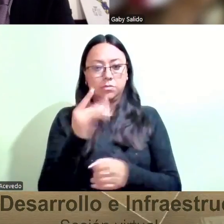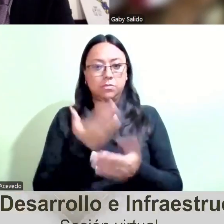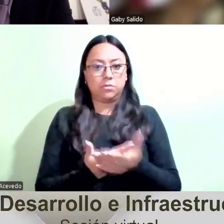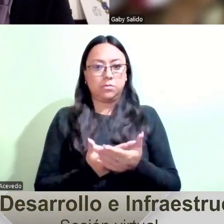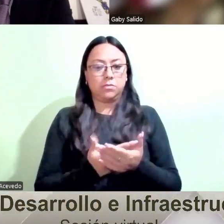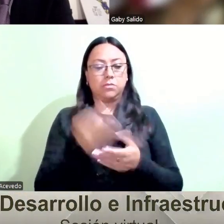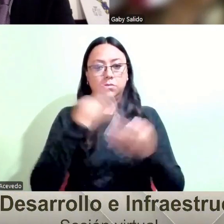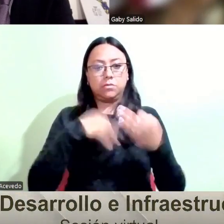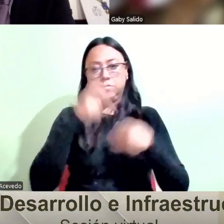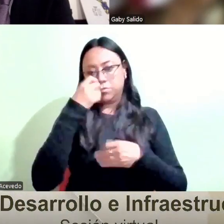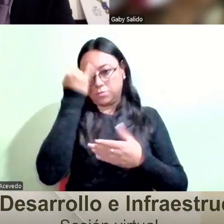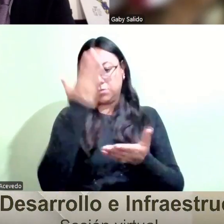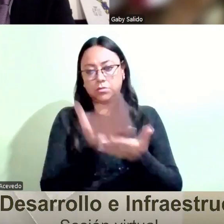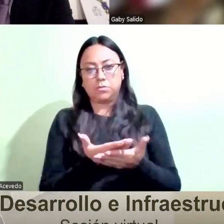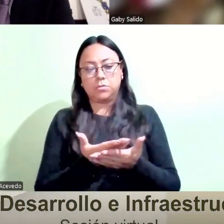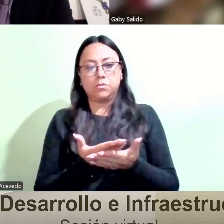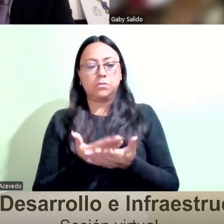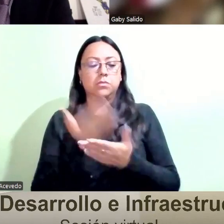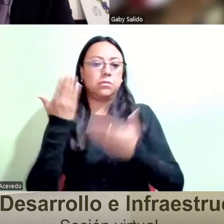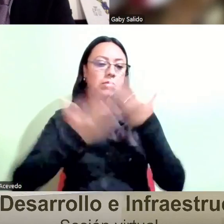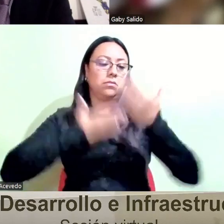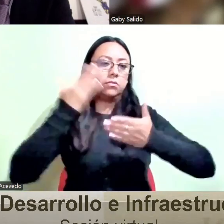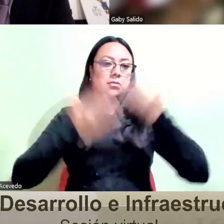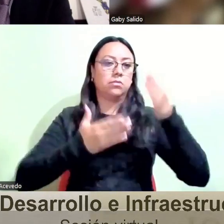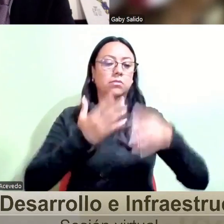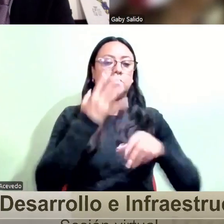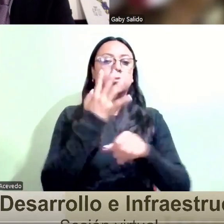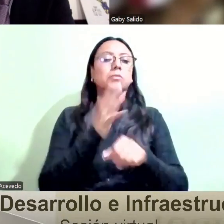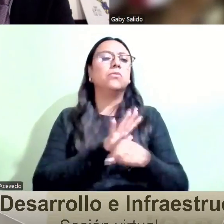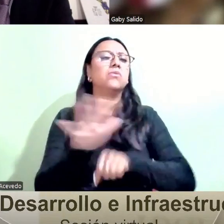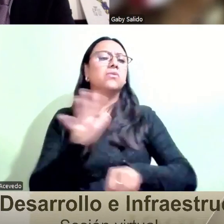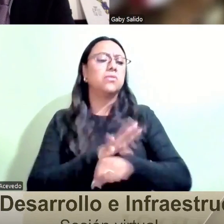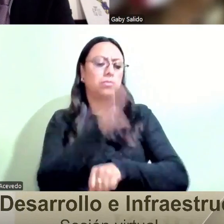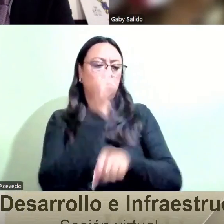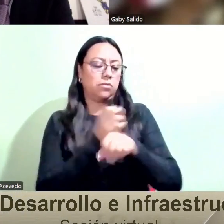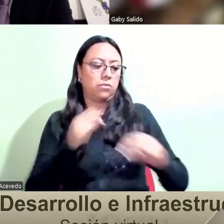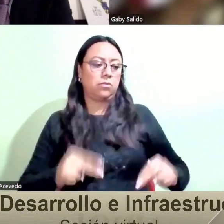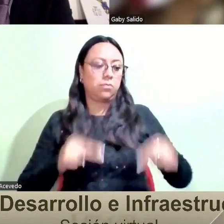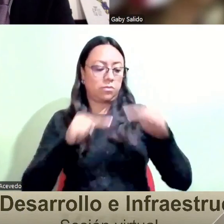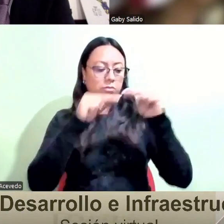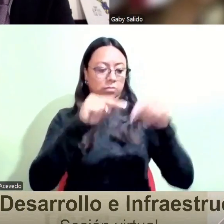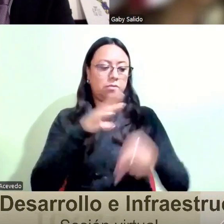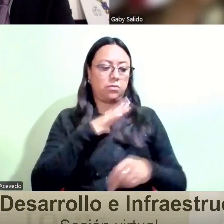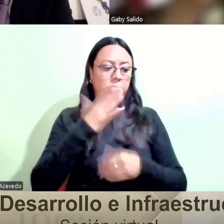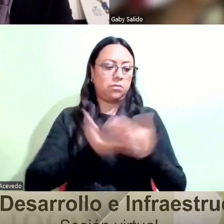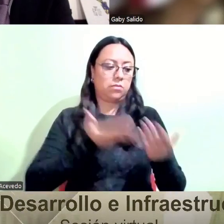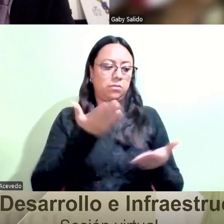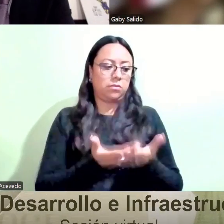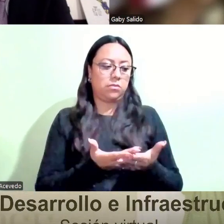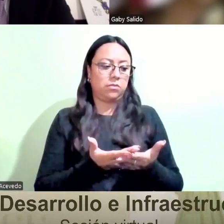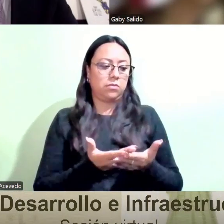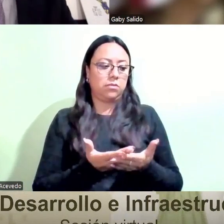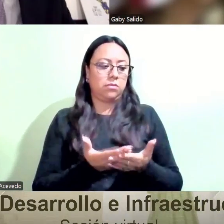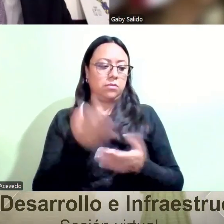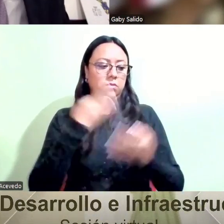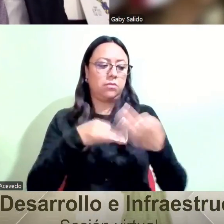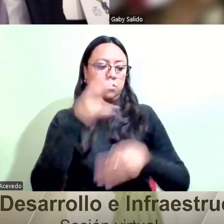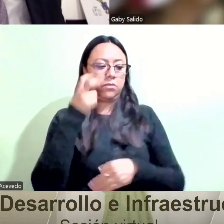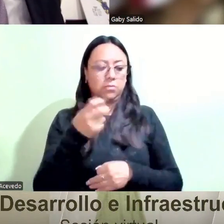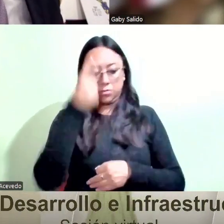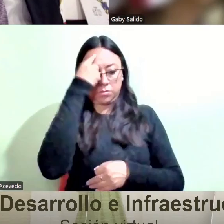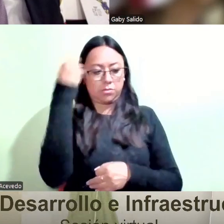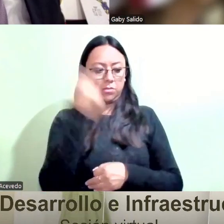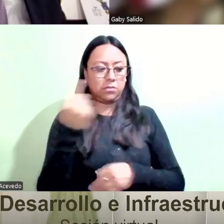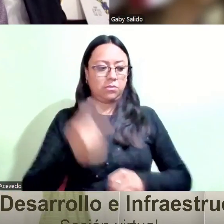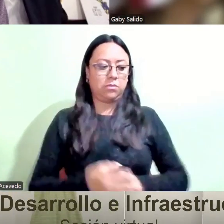no precisa cuál será el uso del cuarto nivel que se considera en la zonificación planteada. Esto es la razón por la cual no se puede realizar